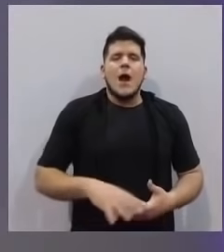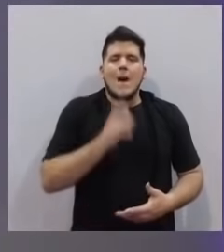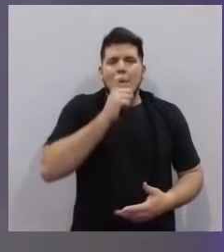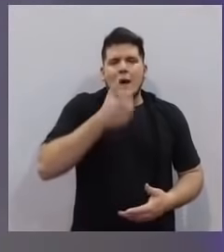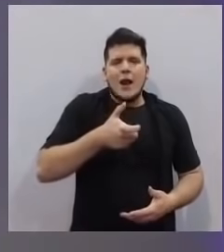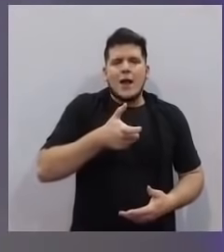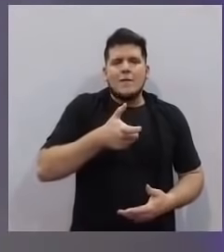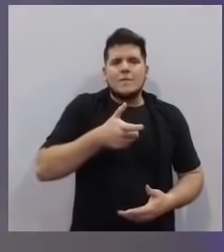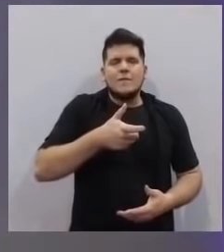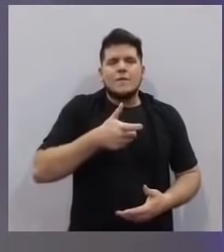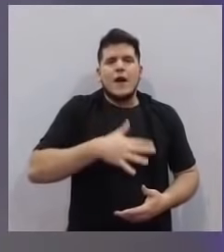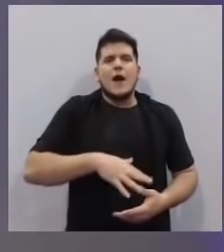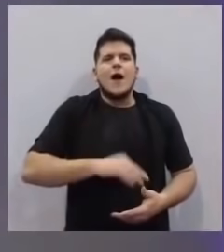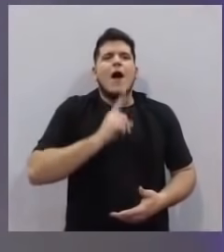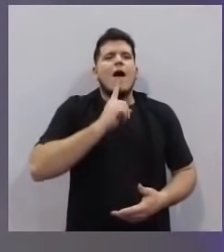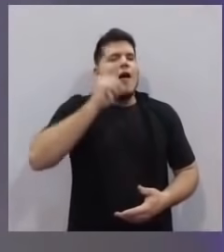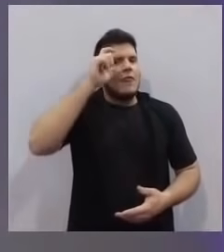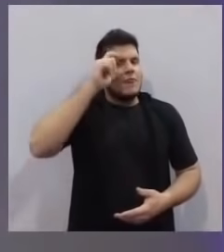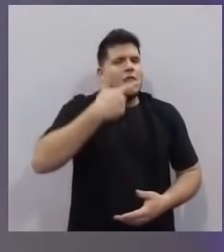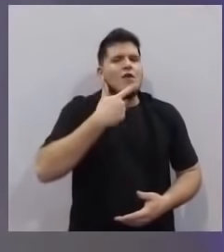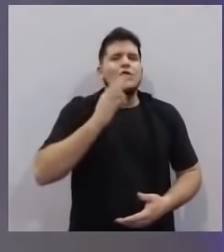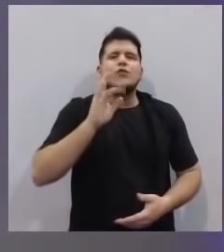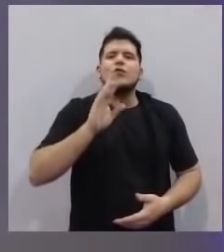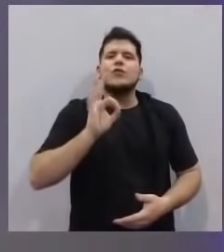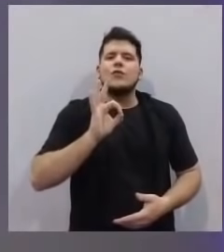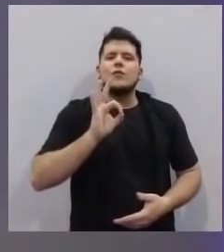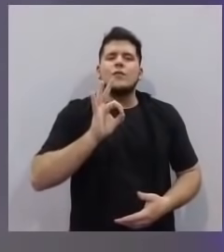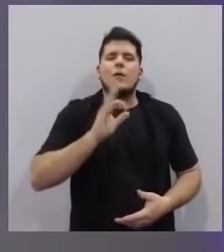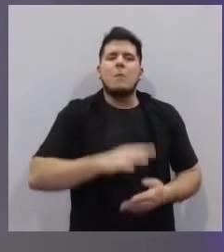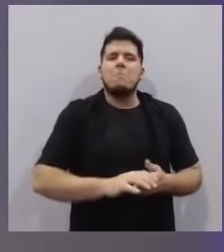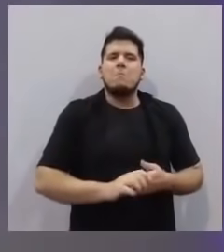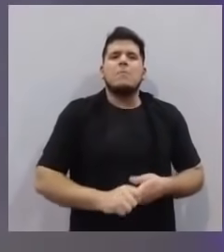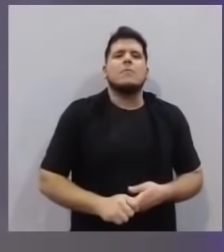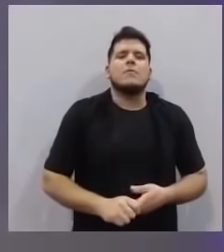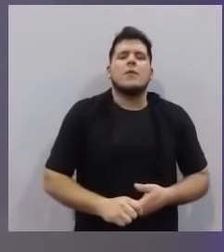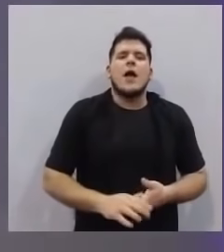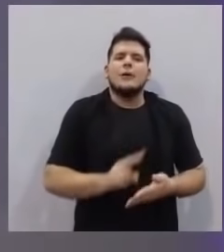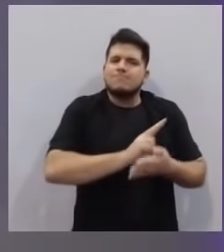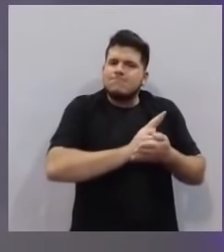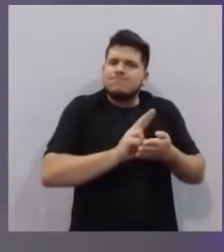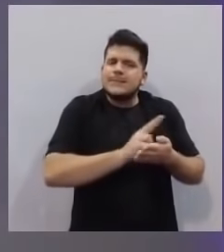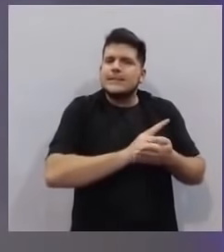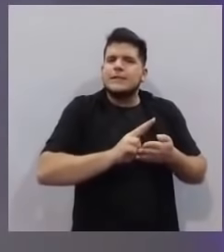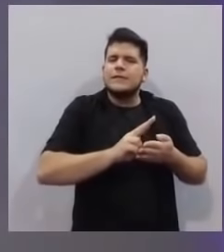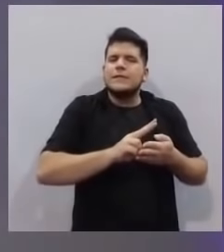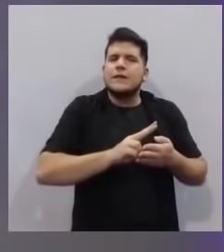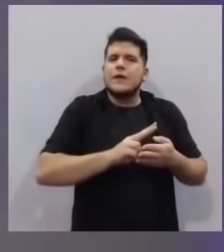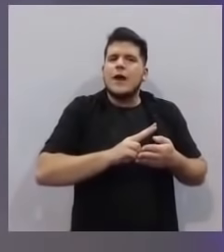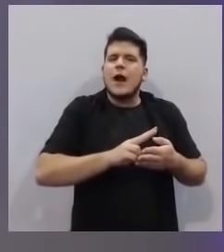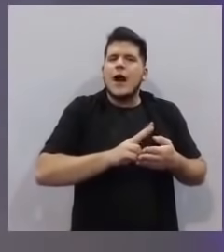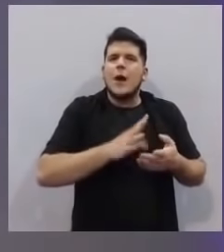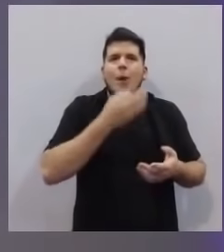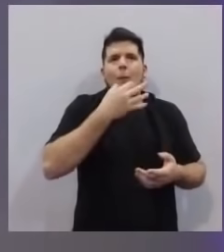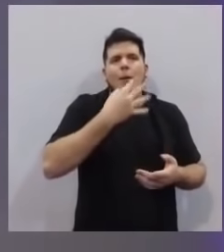y otras cosas guardadas en un lugar saben que cuando